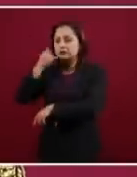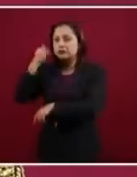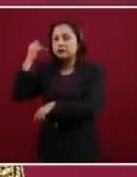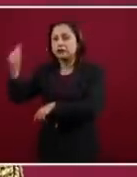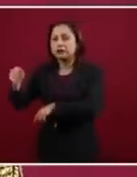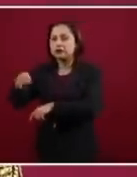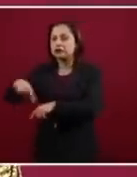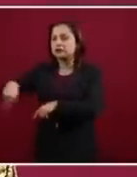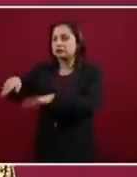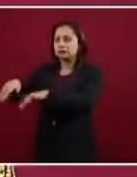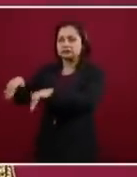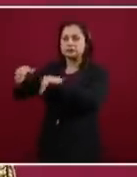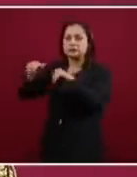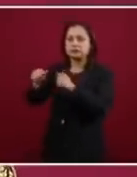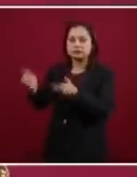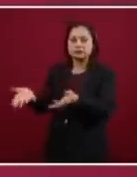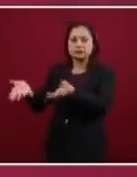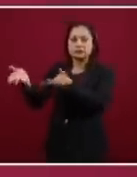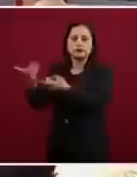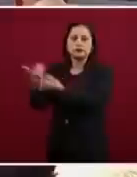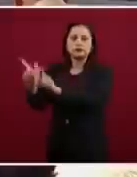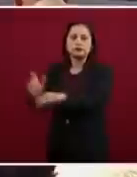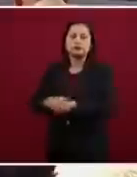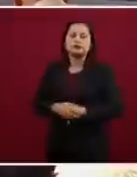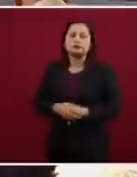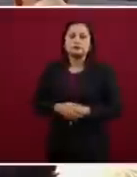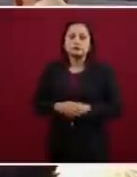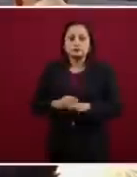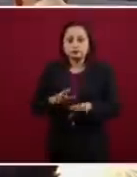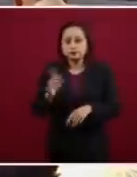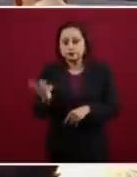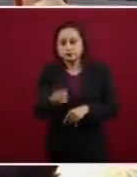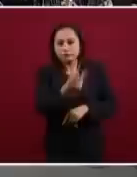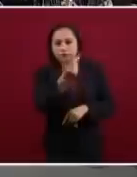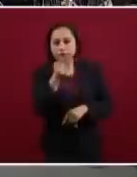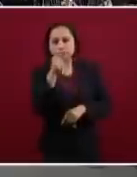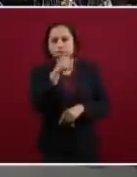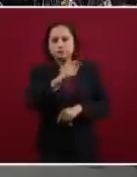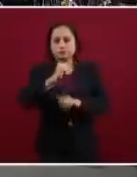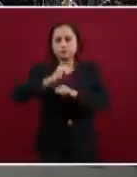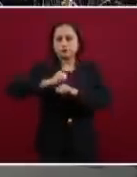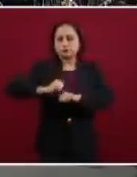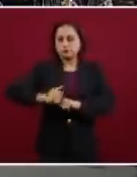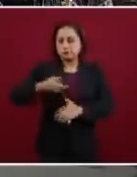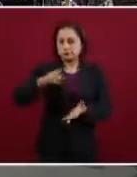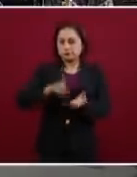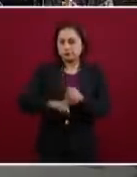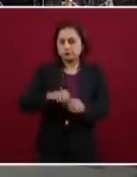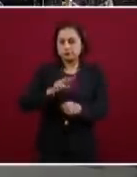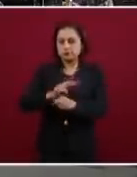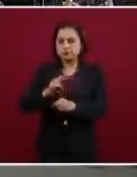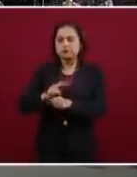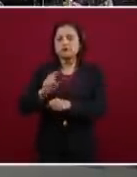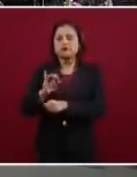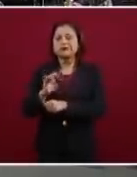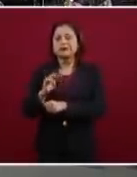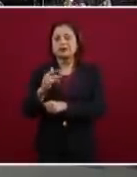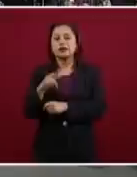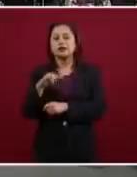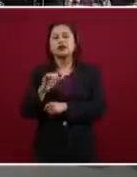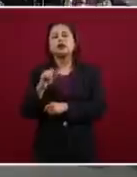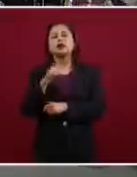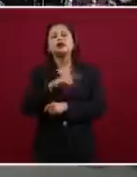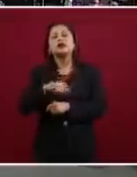esta operación en el punto no es tal yo saqué ese argumento se entiendo que sí empezó la agresión a la